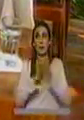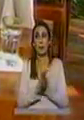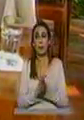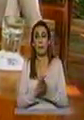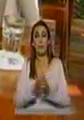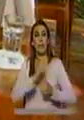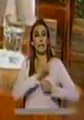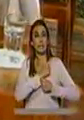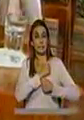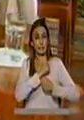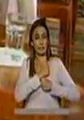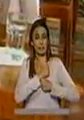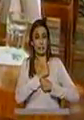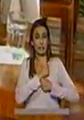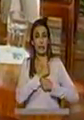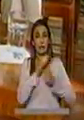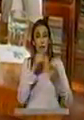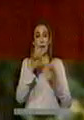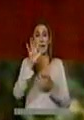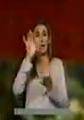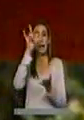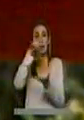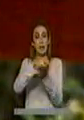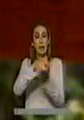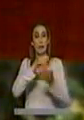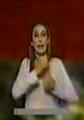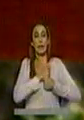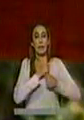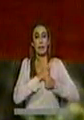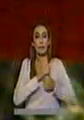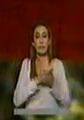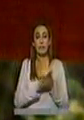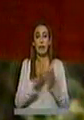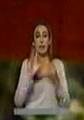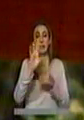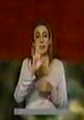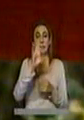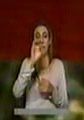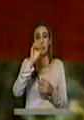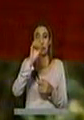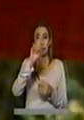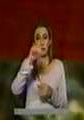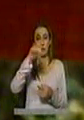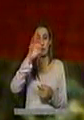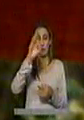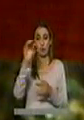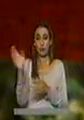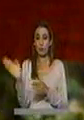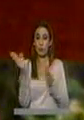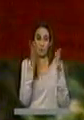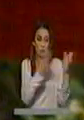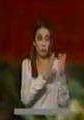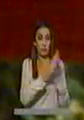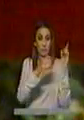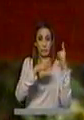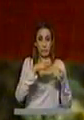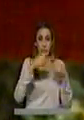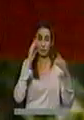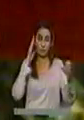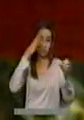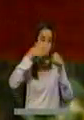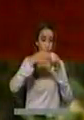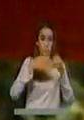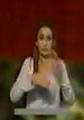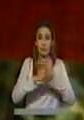Canada, también vamos a tener vuelos Toronto, Quito, Toronto. Así que nuestros mercados prioritarios, que es